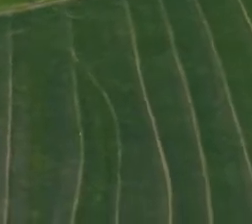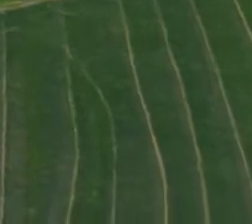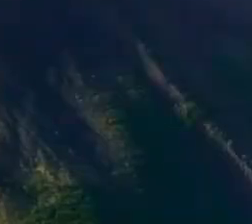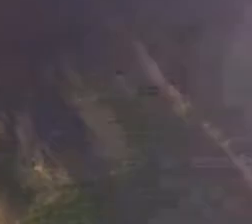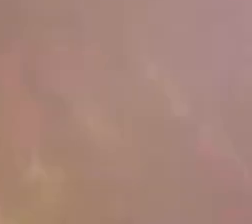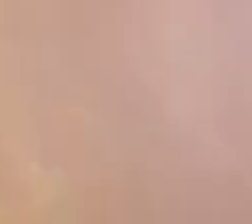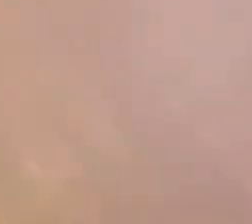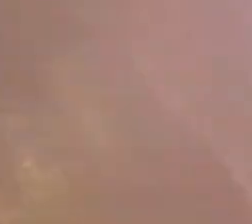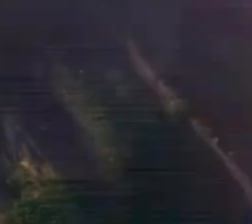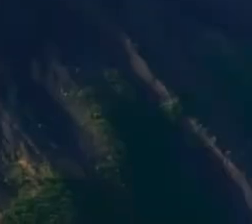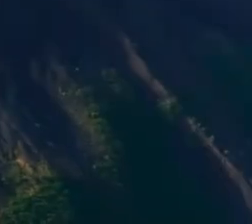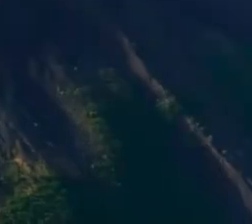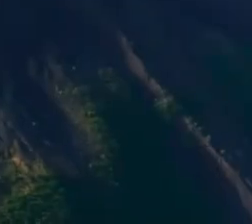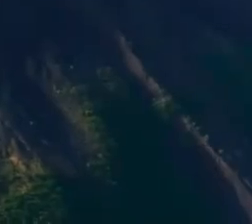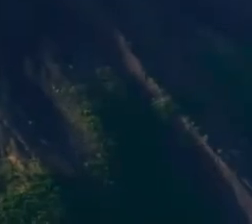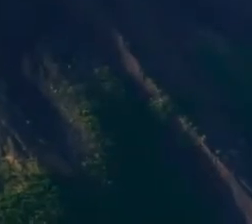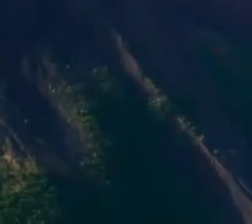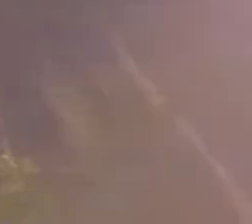no